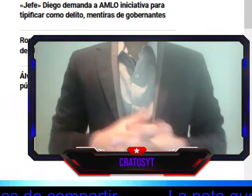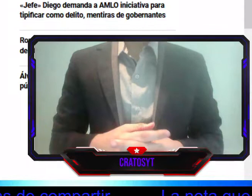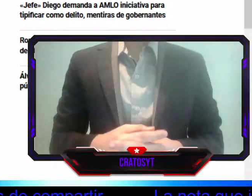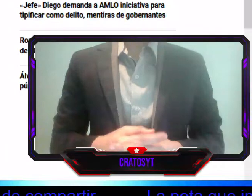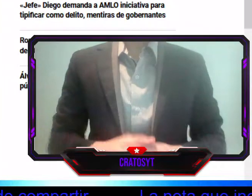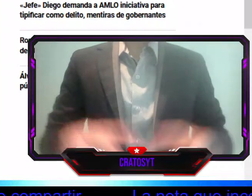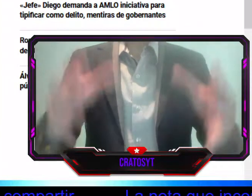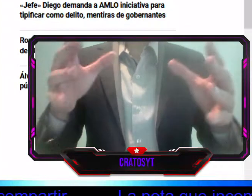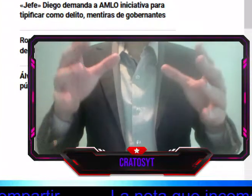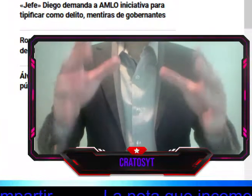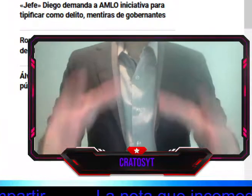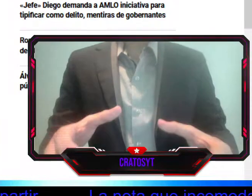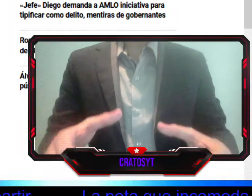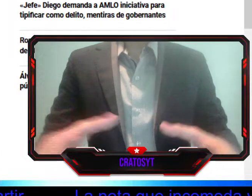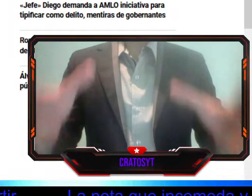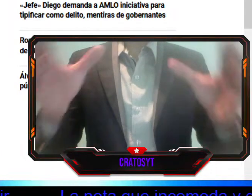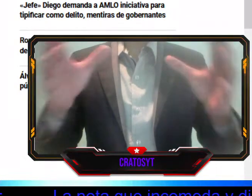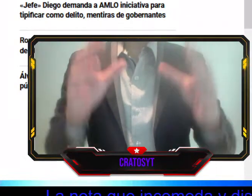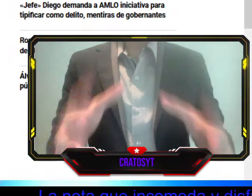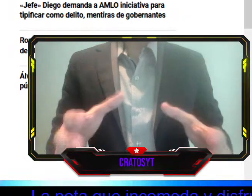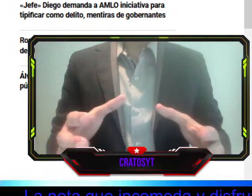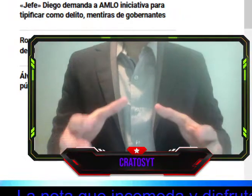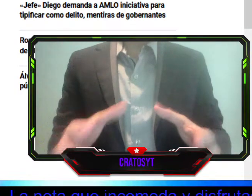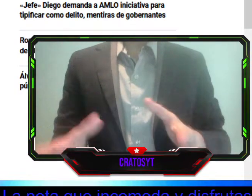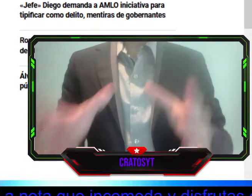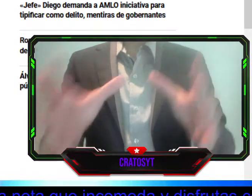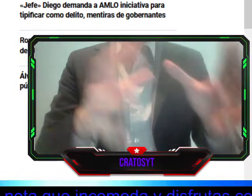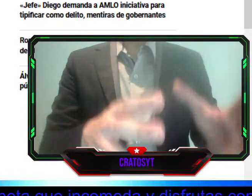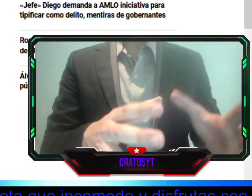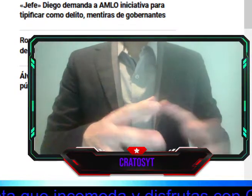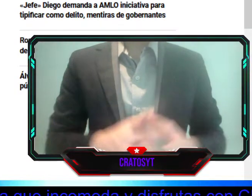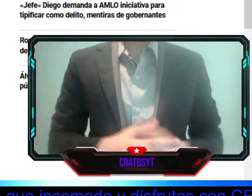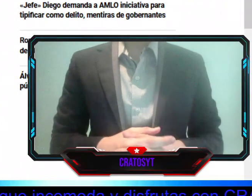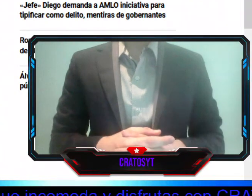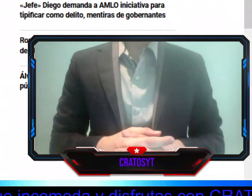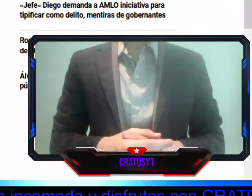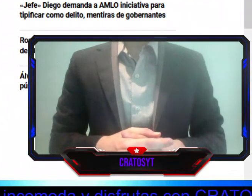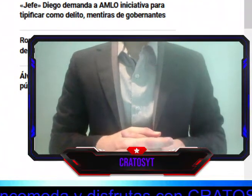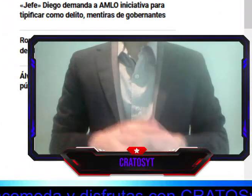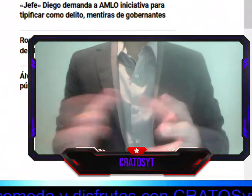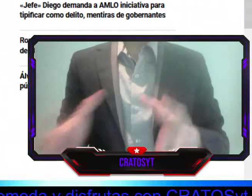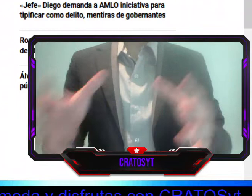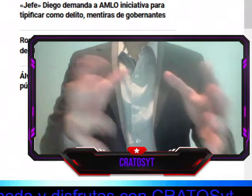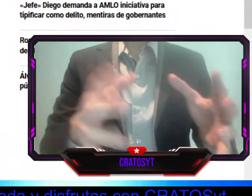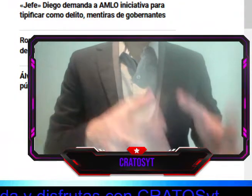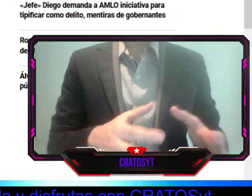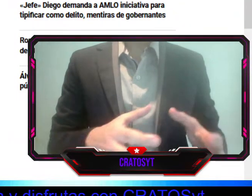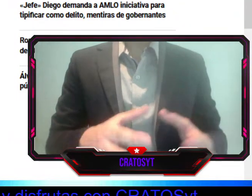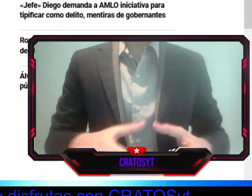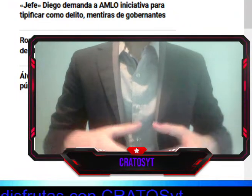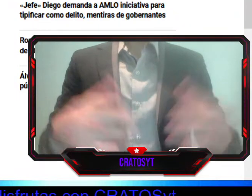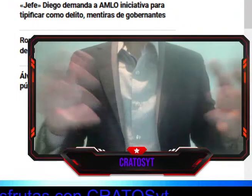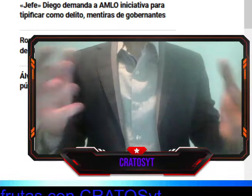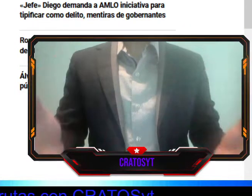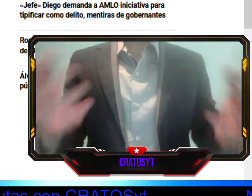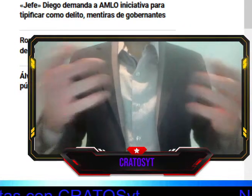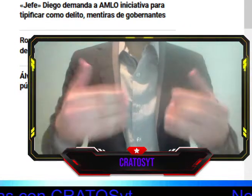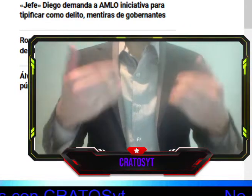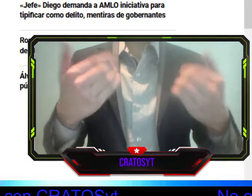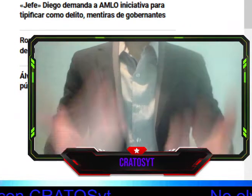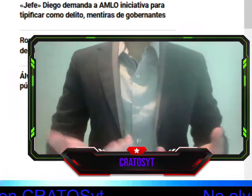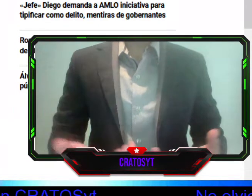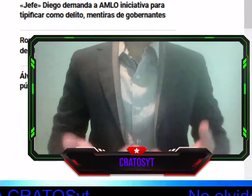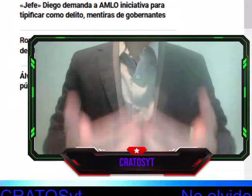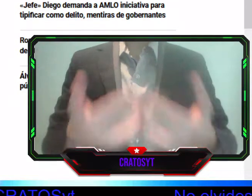básicamente Santiago Nieto, esto se acaba hasta que se acaba, cuando le preguntaron justamente de este ex líder sindical. Y a ver,